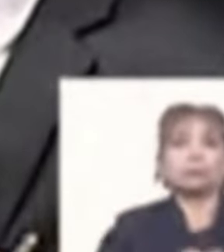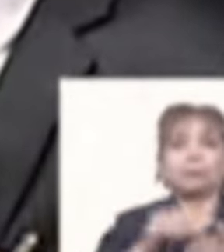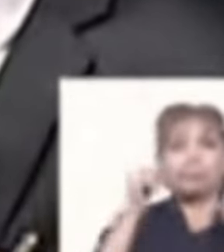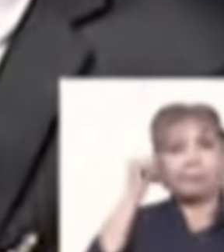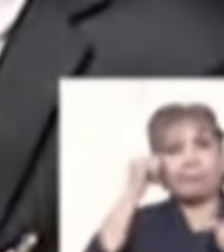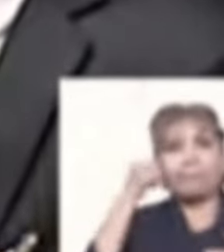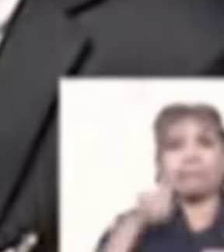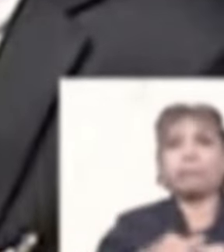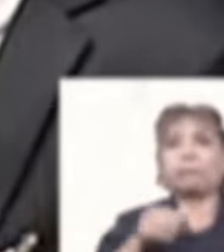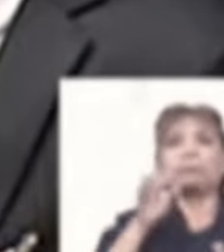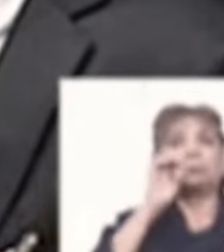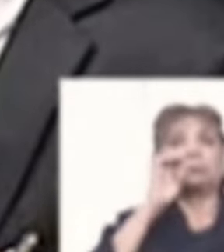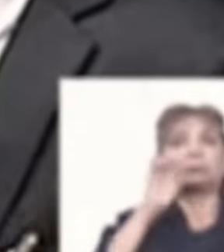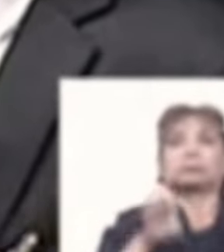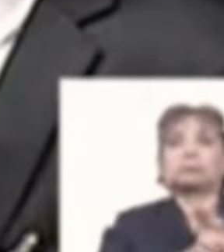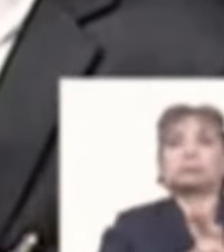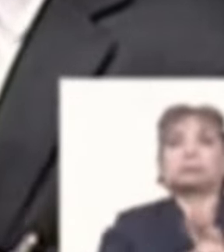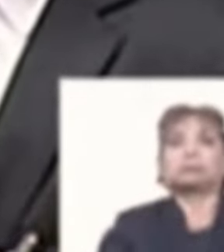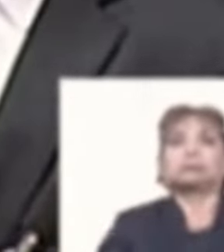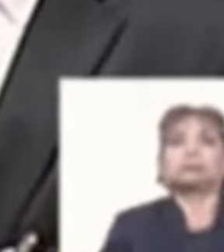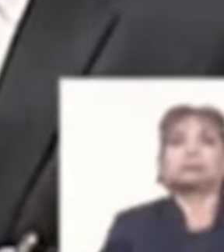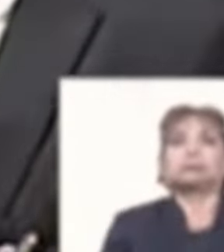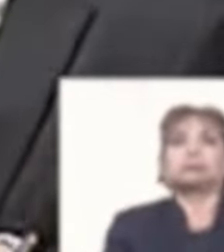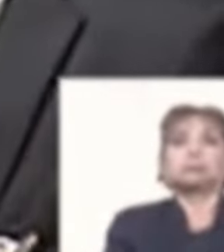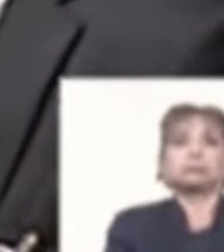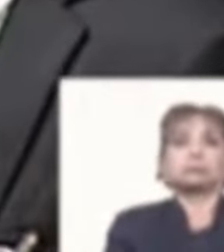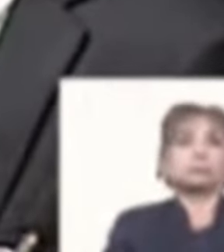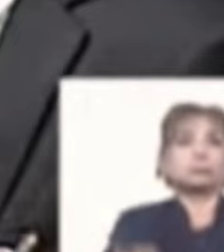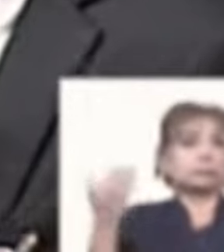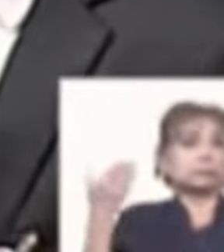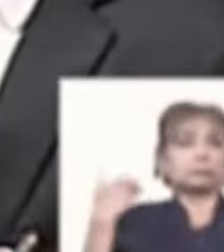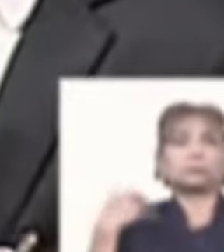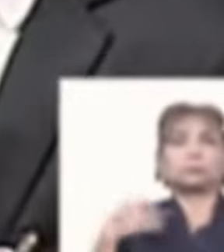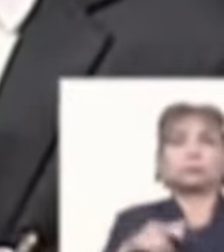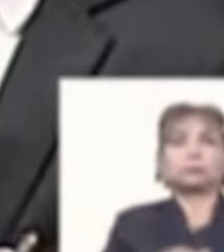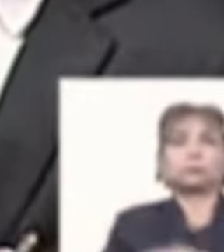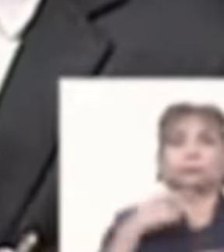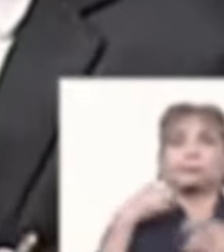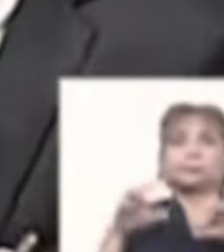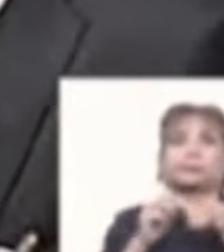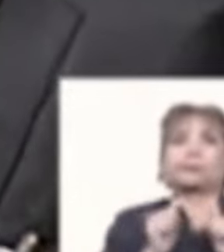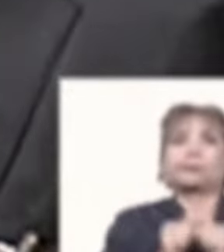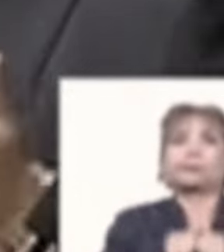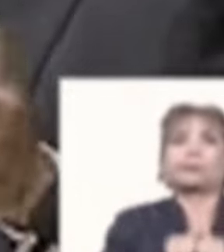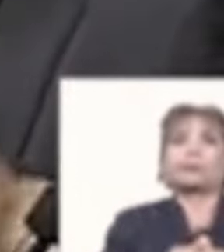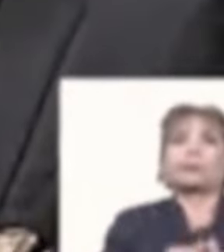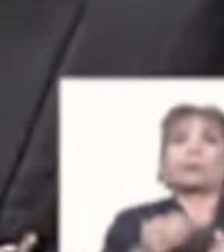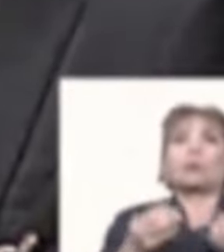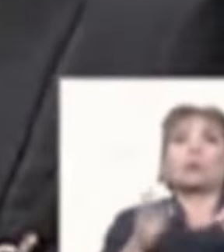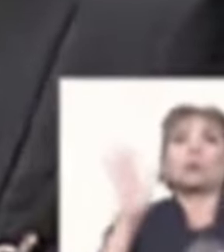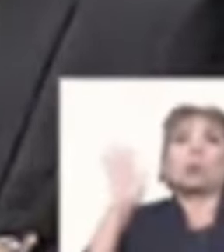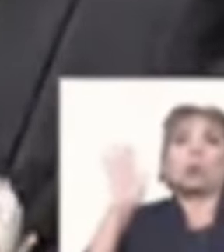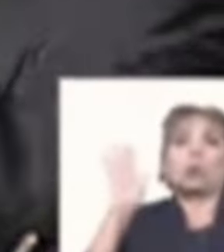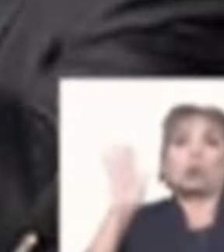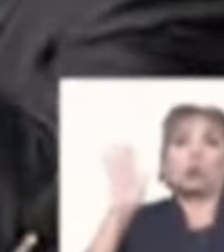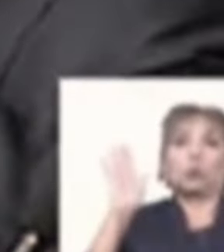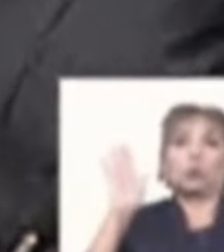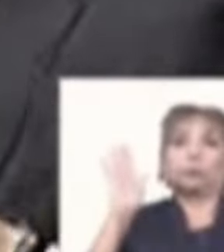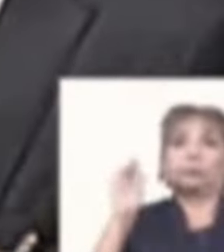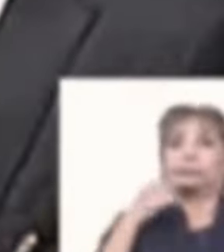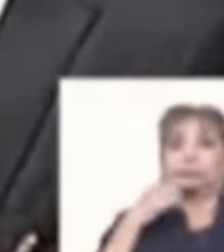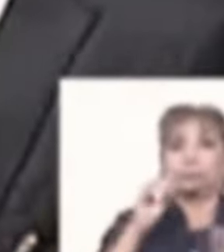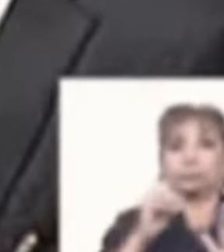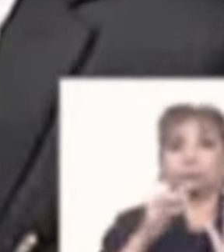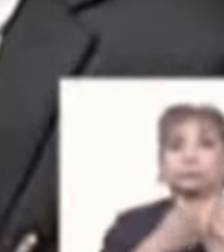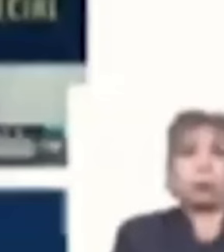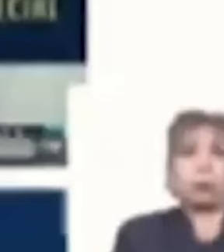por ejemplo, que hace algún tiempo se llevó a cabo una juramentación. Si puede colocar